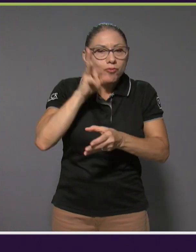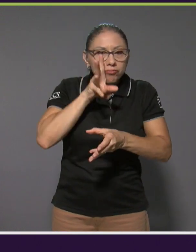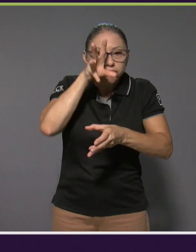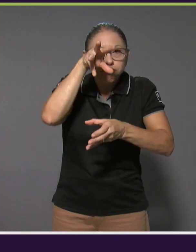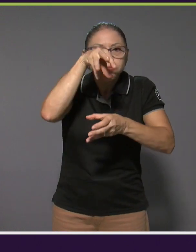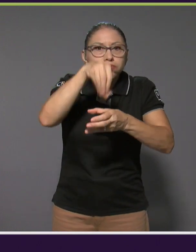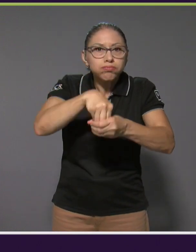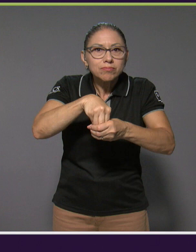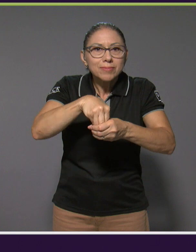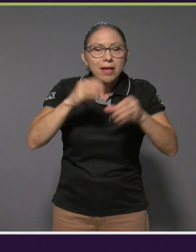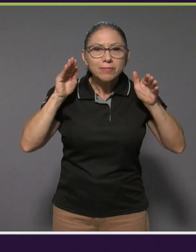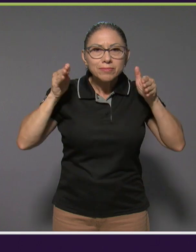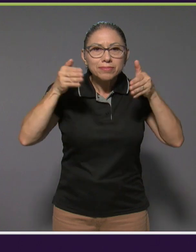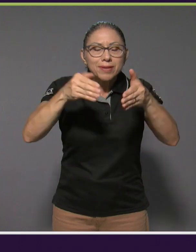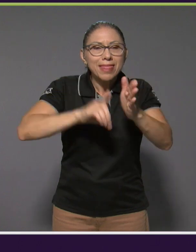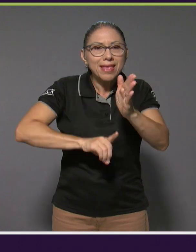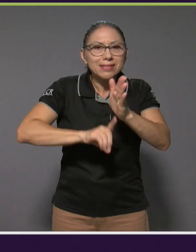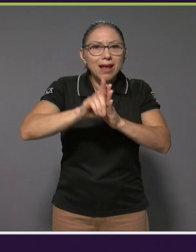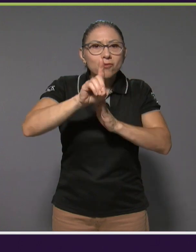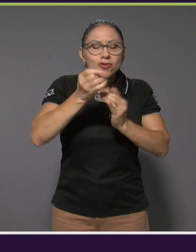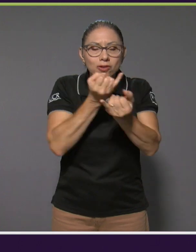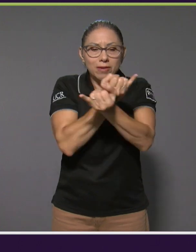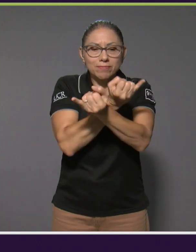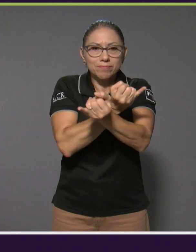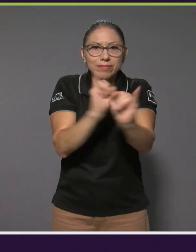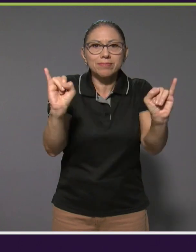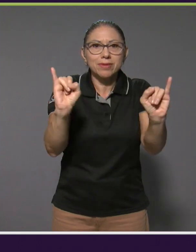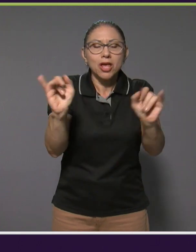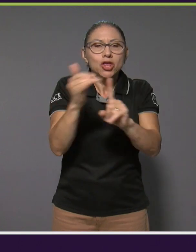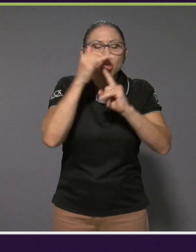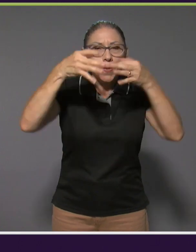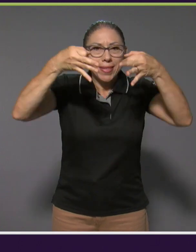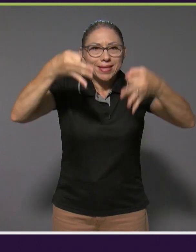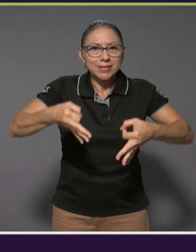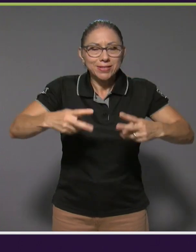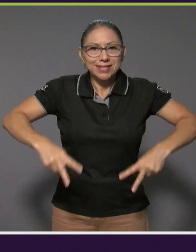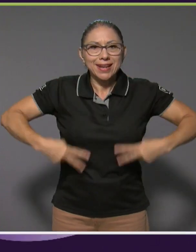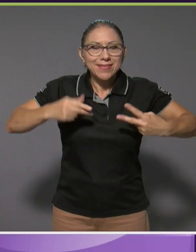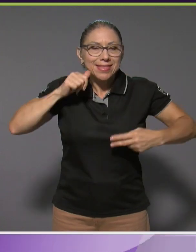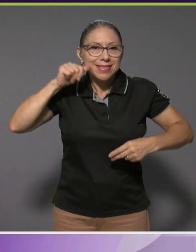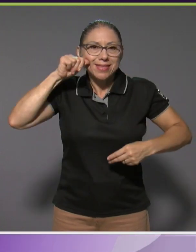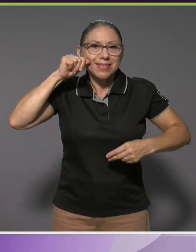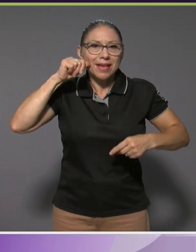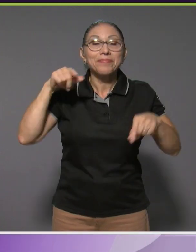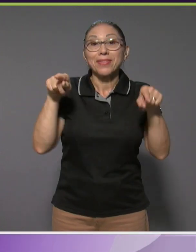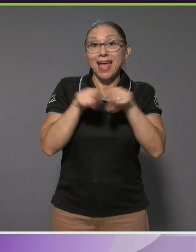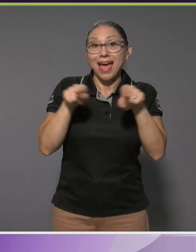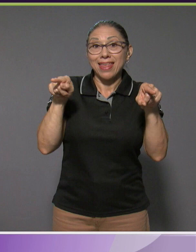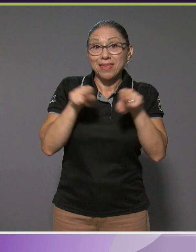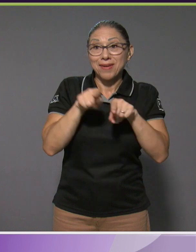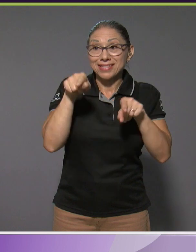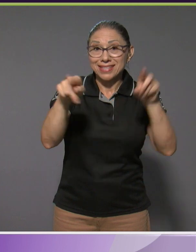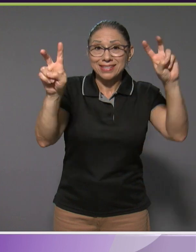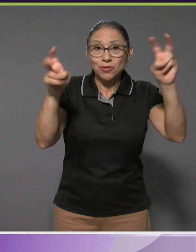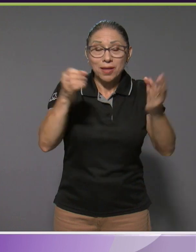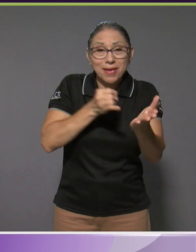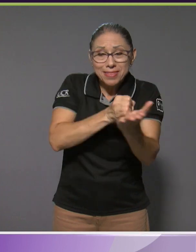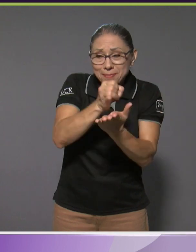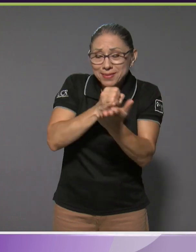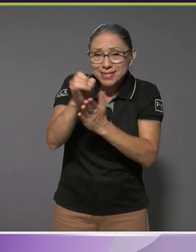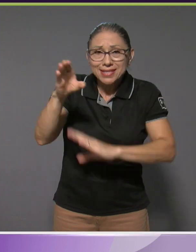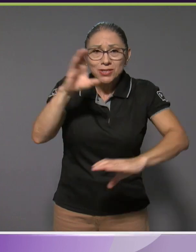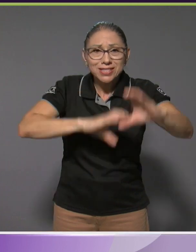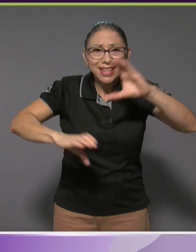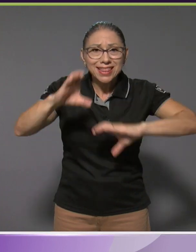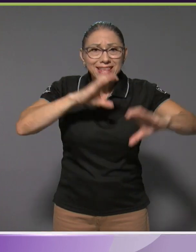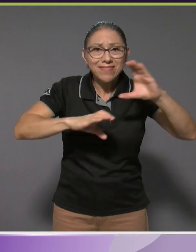enfoca en el desarrollo de la autonomía y la toma de decisiones en la vida adulta. Además de transformarse en tema de investigación científica,